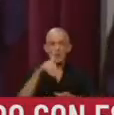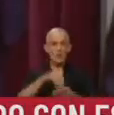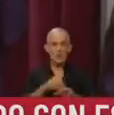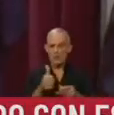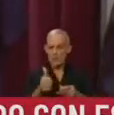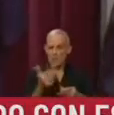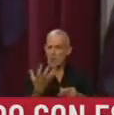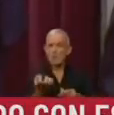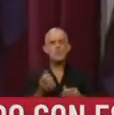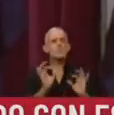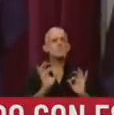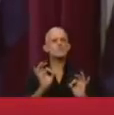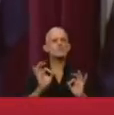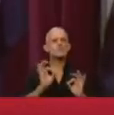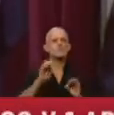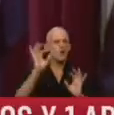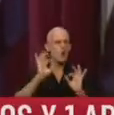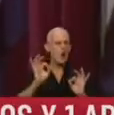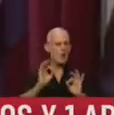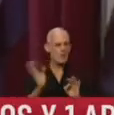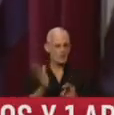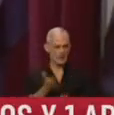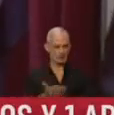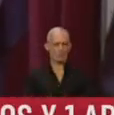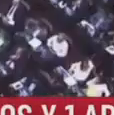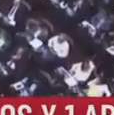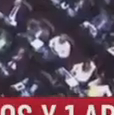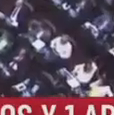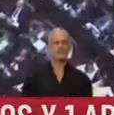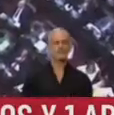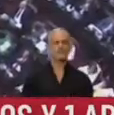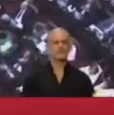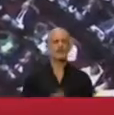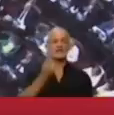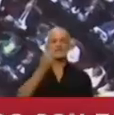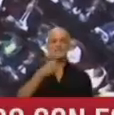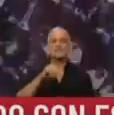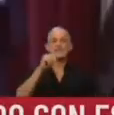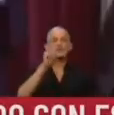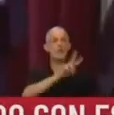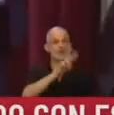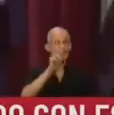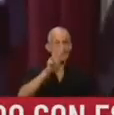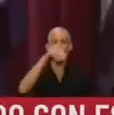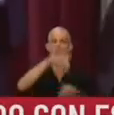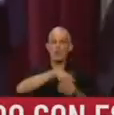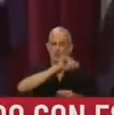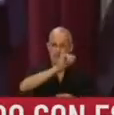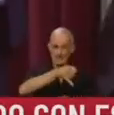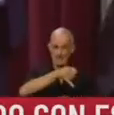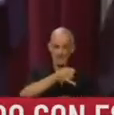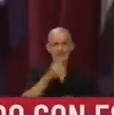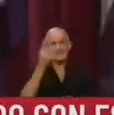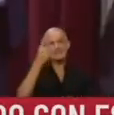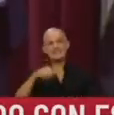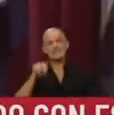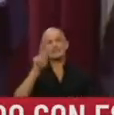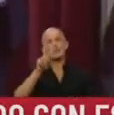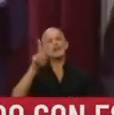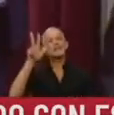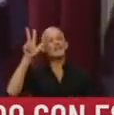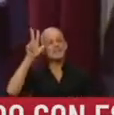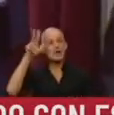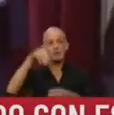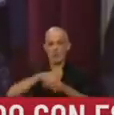acompañar. Y de pronto irrumpió un discurso con un nivel de agresión por parte, yo, la verdad que me sorprendí,